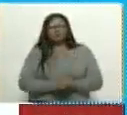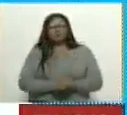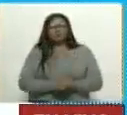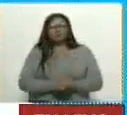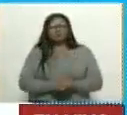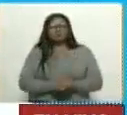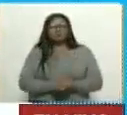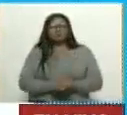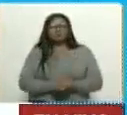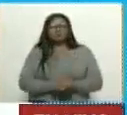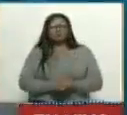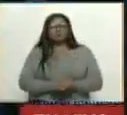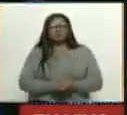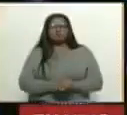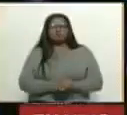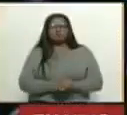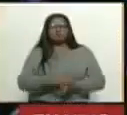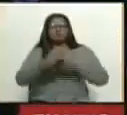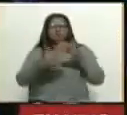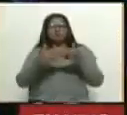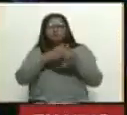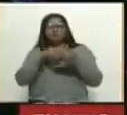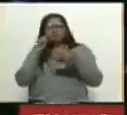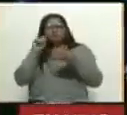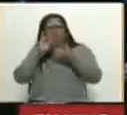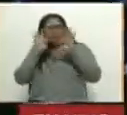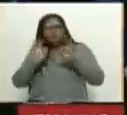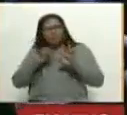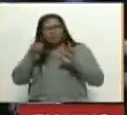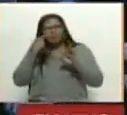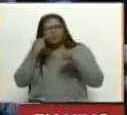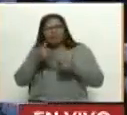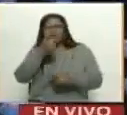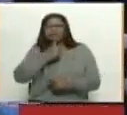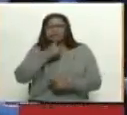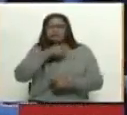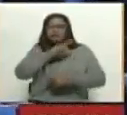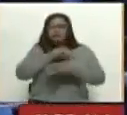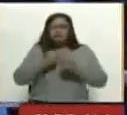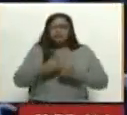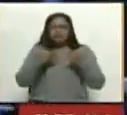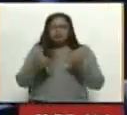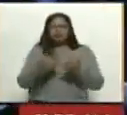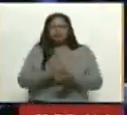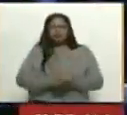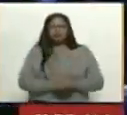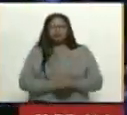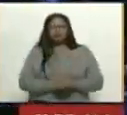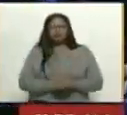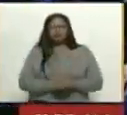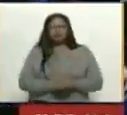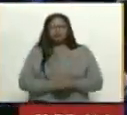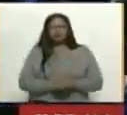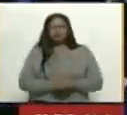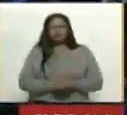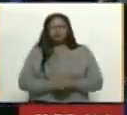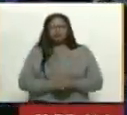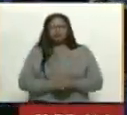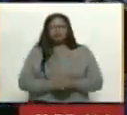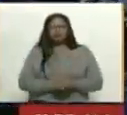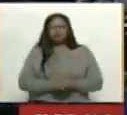con la estabilidad que corresponde tras una resistencia como decía el compañero Héctor Rodríguez férrea del pueblo